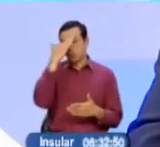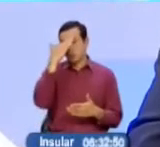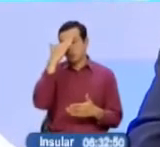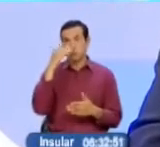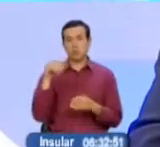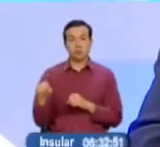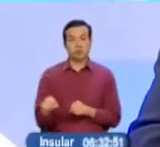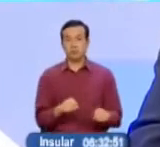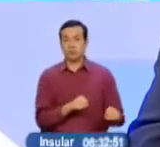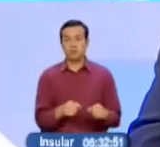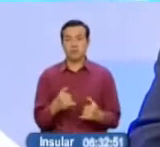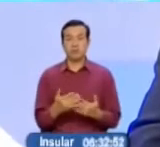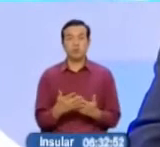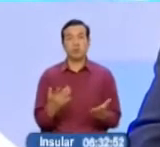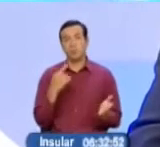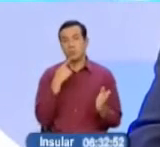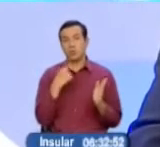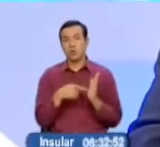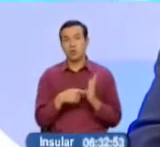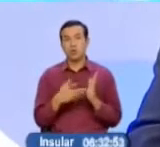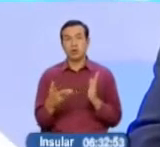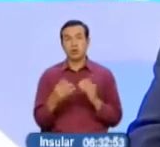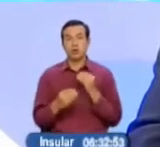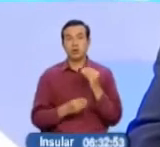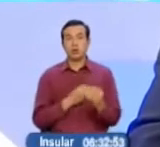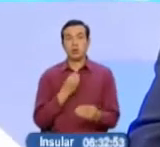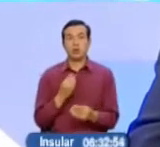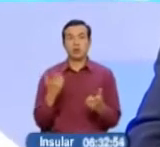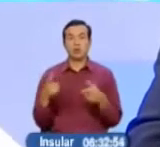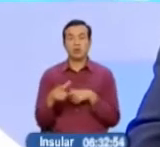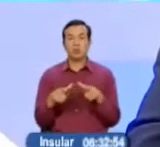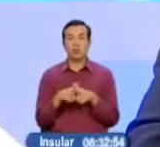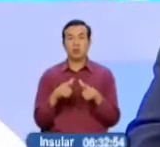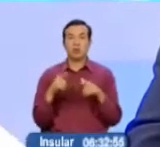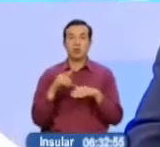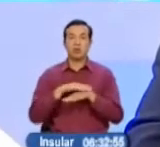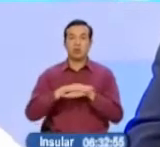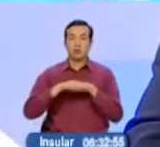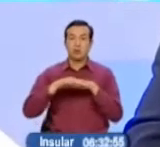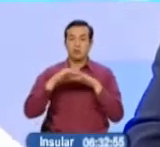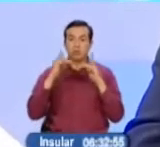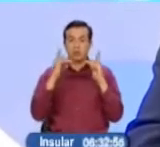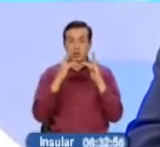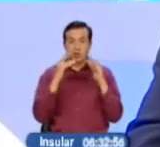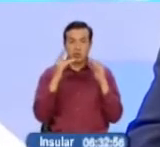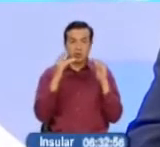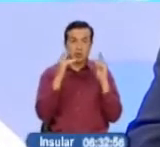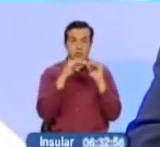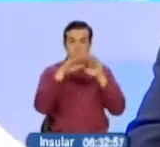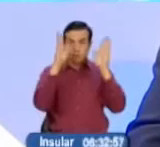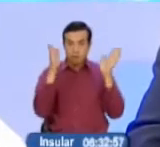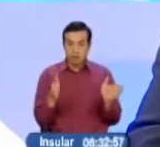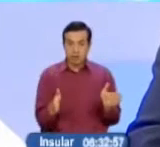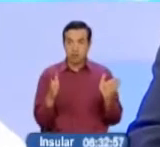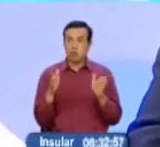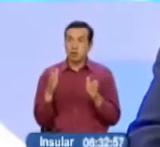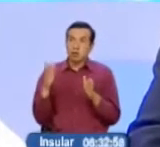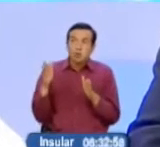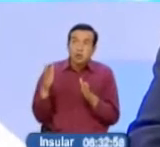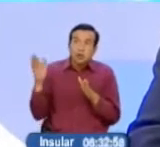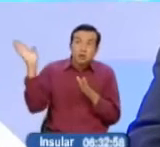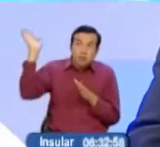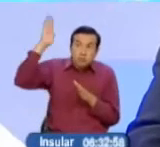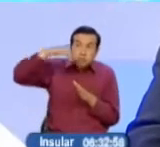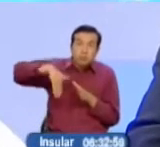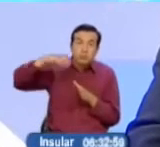sismo, en este momento, por ejemplo, lo que debemos hacer es buscar una mesa, un escritorio, el ubicarnos debajo de esa